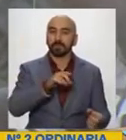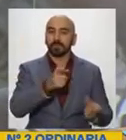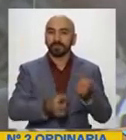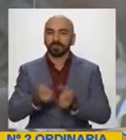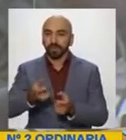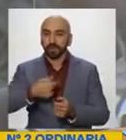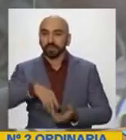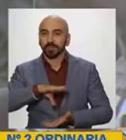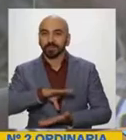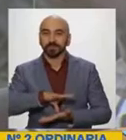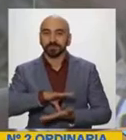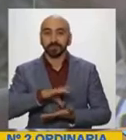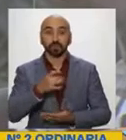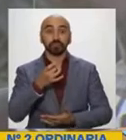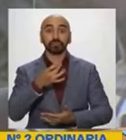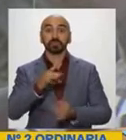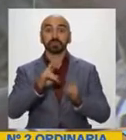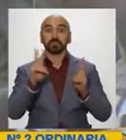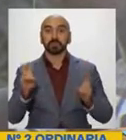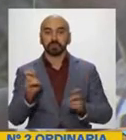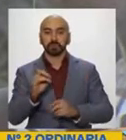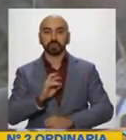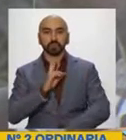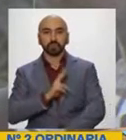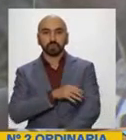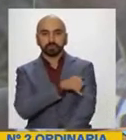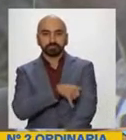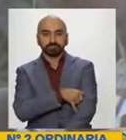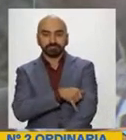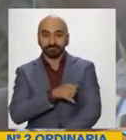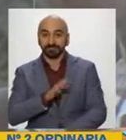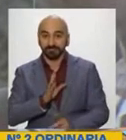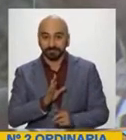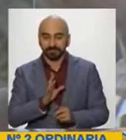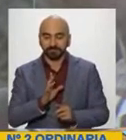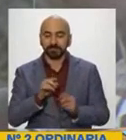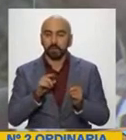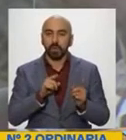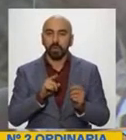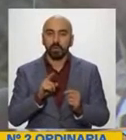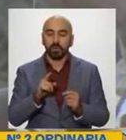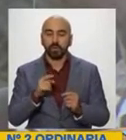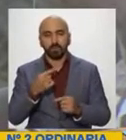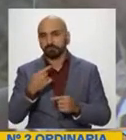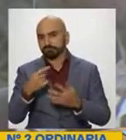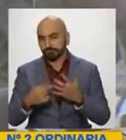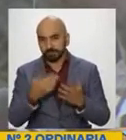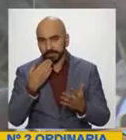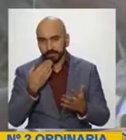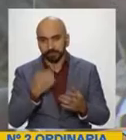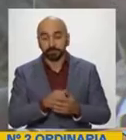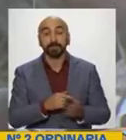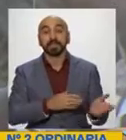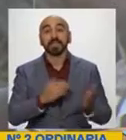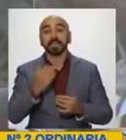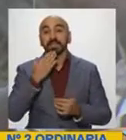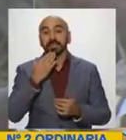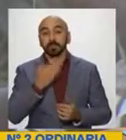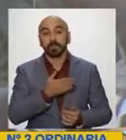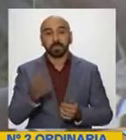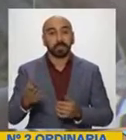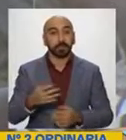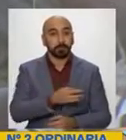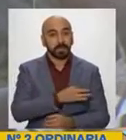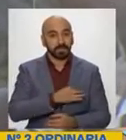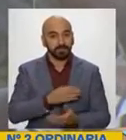solo en la zona del Gualmap o macrozona, como queramos llamarla. Y también al ministro Sexpress, Giorgio